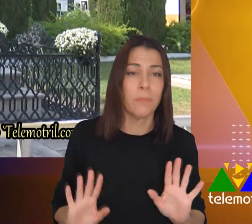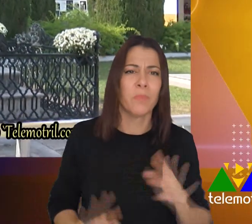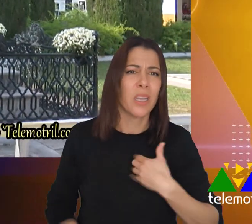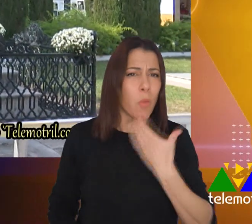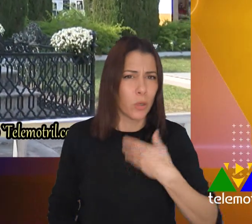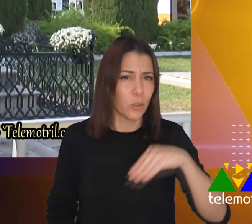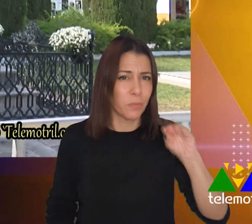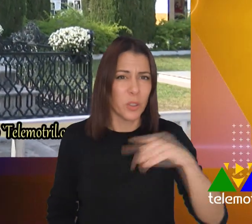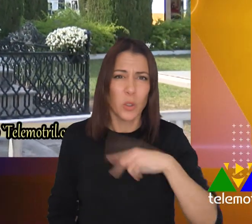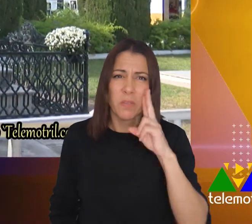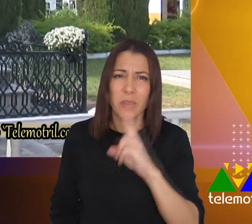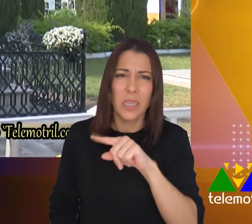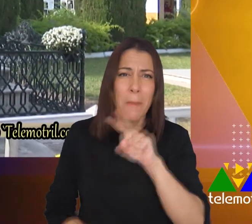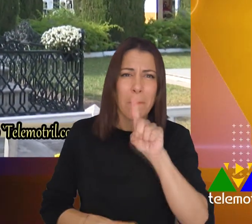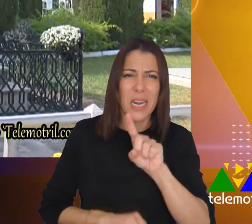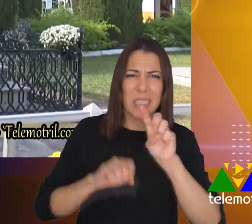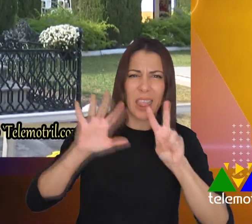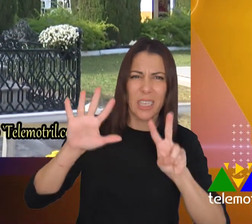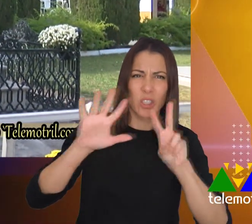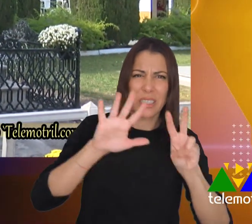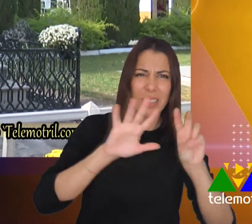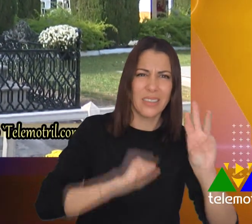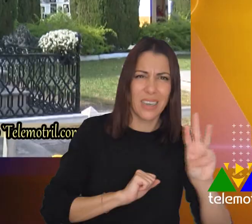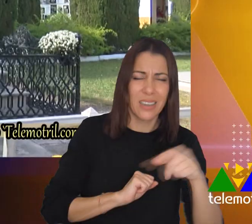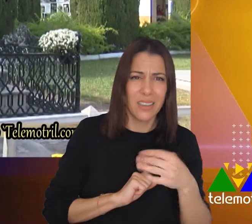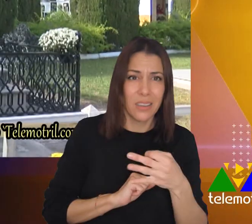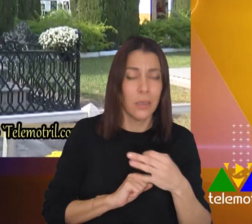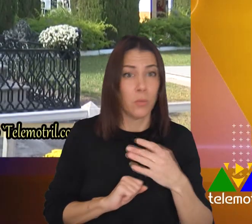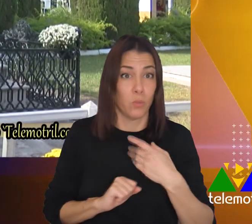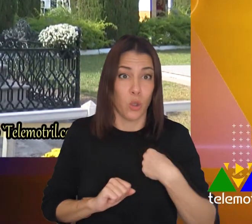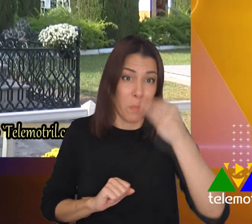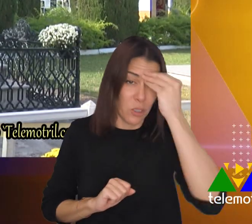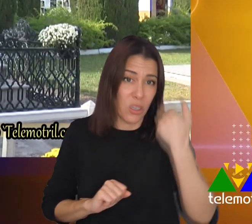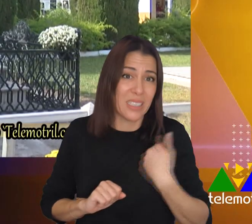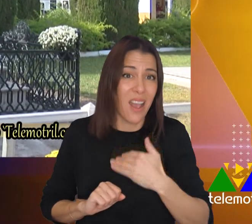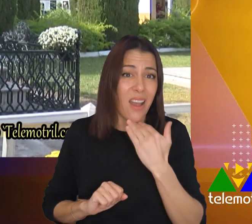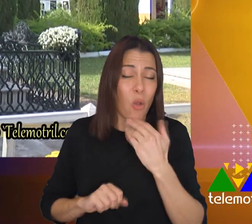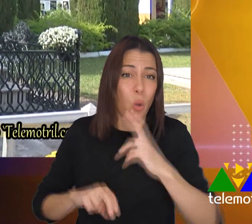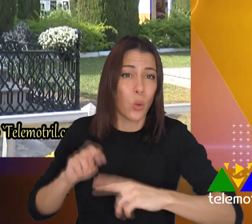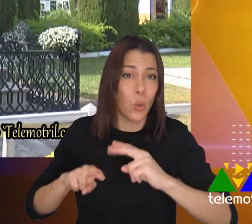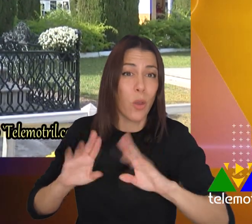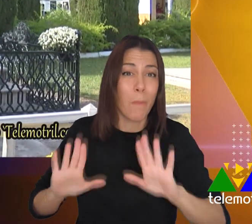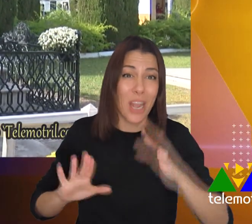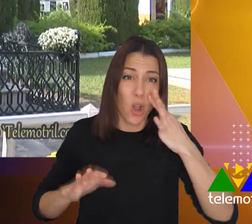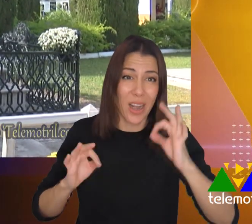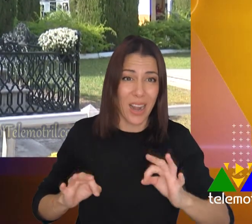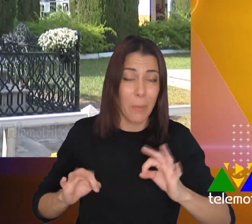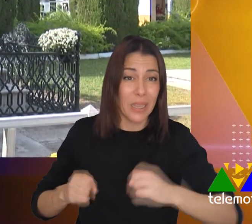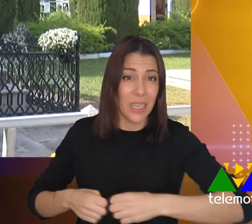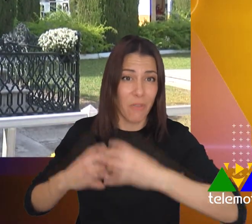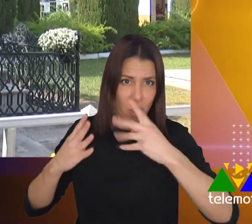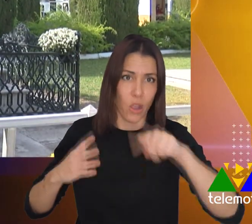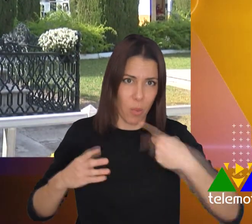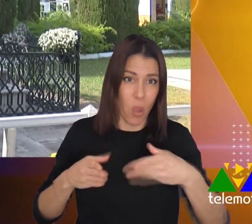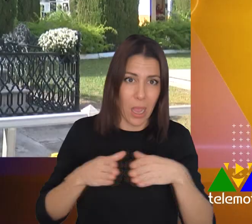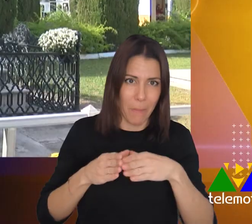ejemplo, 1873, claro, ¿no? Ya estaría medio construido, es decir, claro. Pero en realidad el edificio y la capilla, que ahora